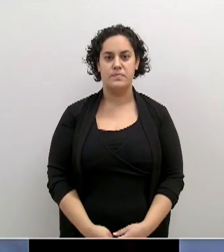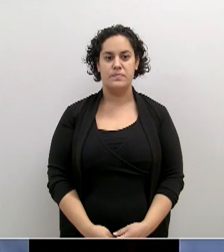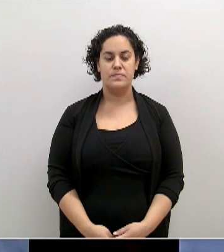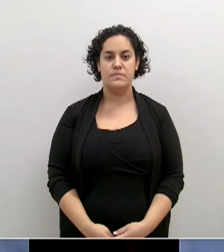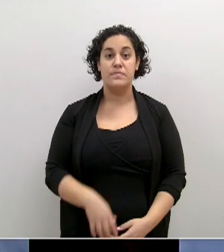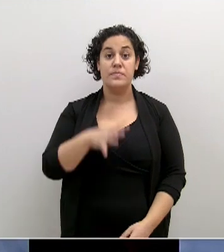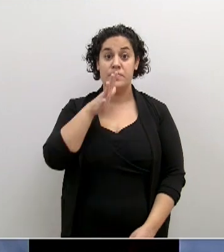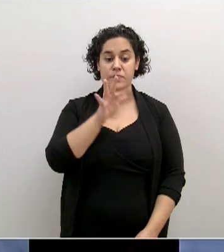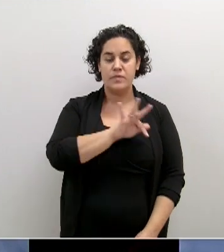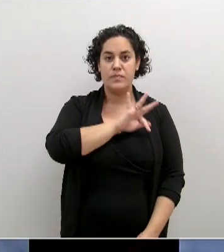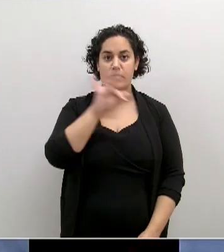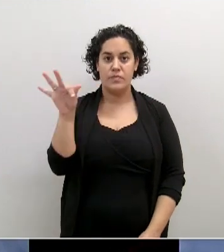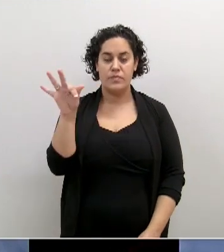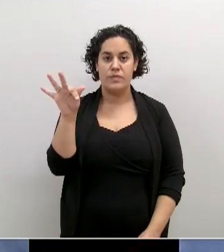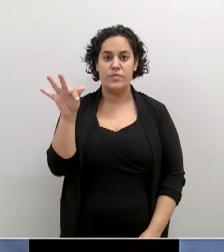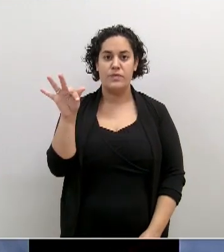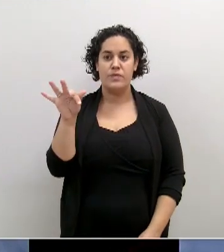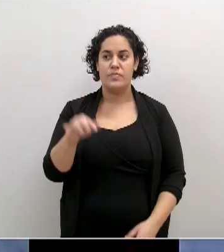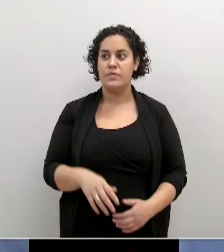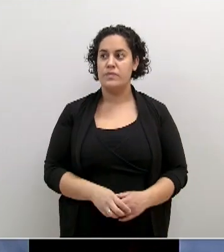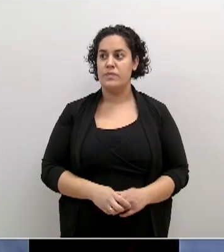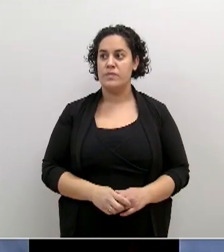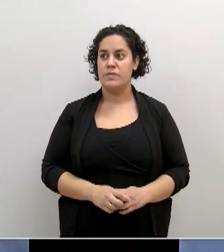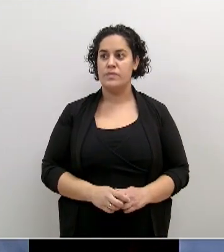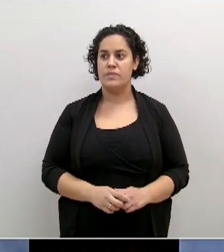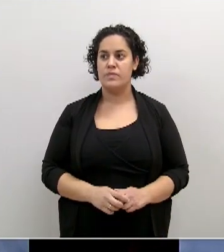Damos paso ahora a Matthew Bennett de Spain Report.